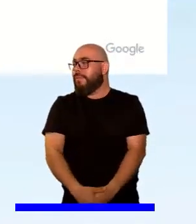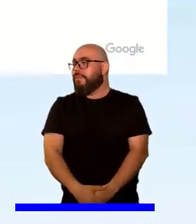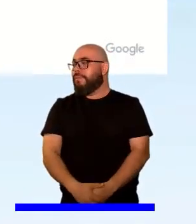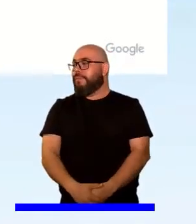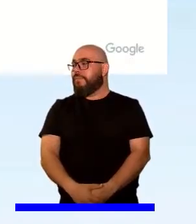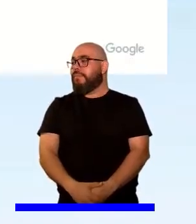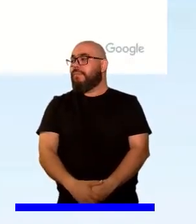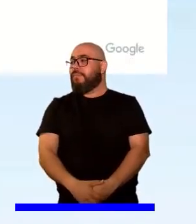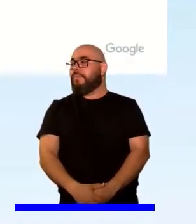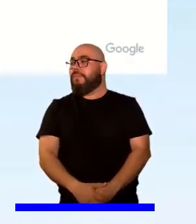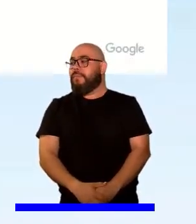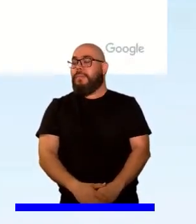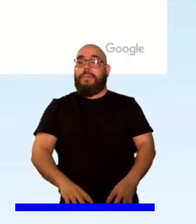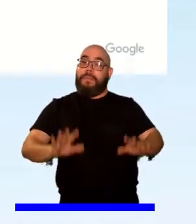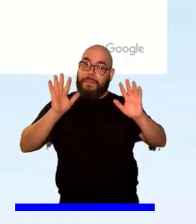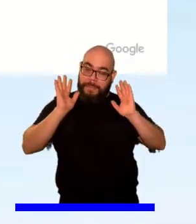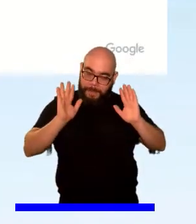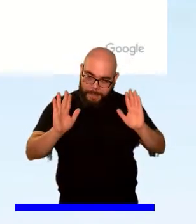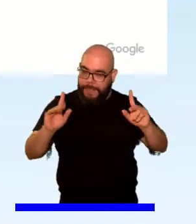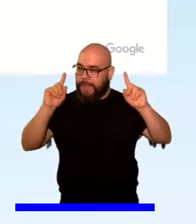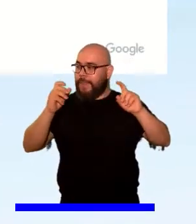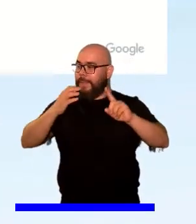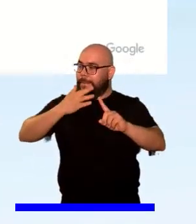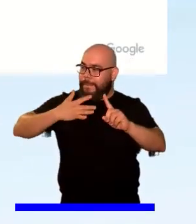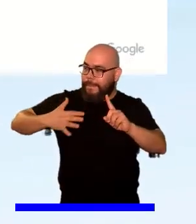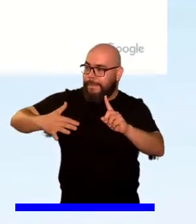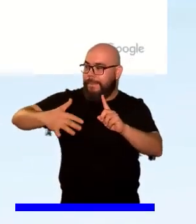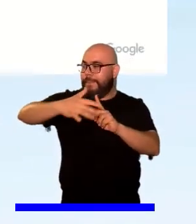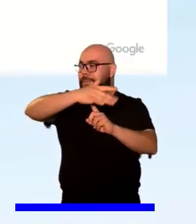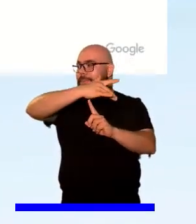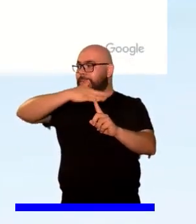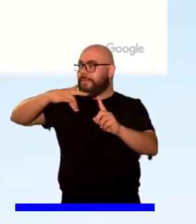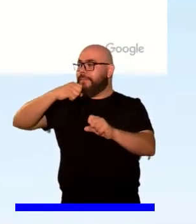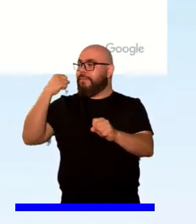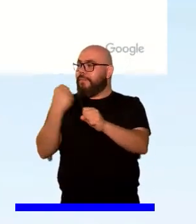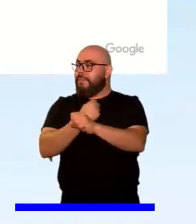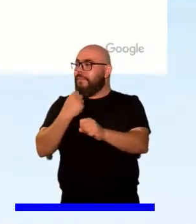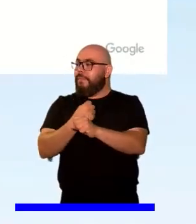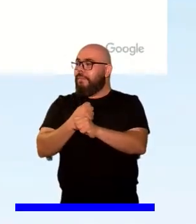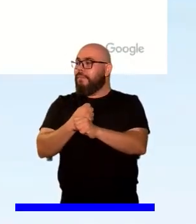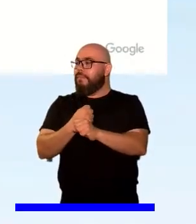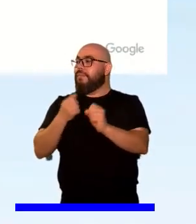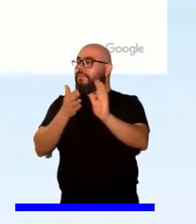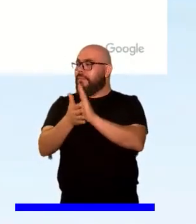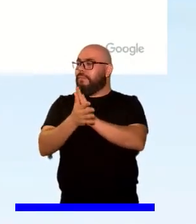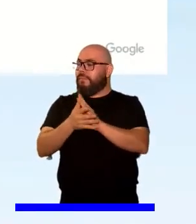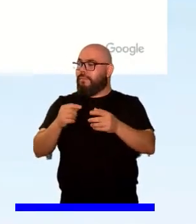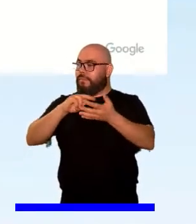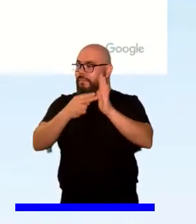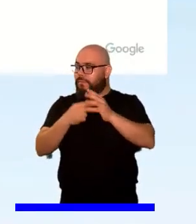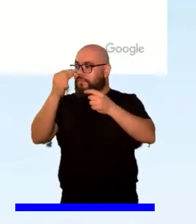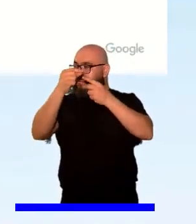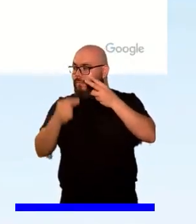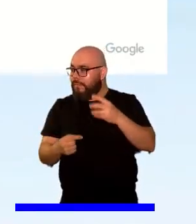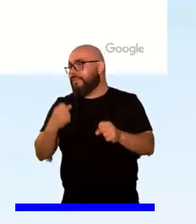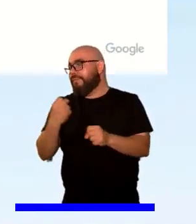Pero, habiendo dejado toda esa parte de contexto antes, hay que empezar a hablar ya de lo que nos trajo, que son esos agentes. No estamos